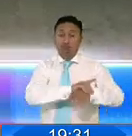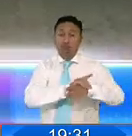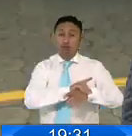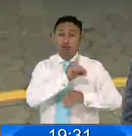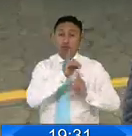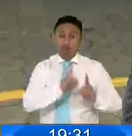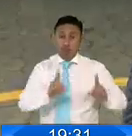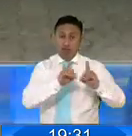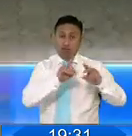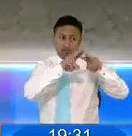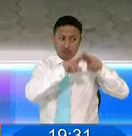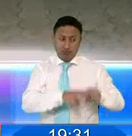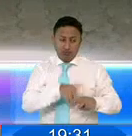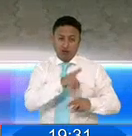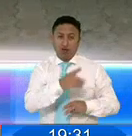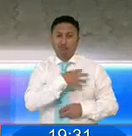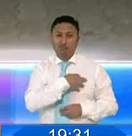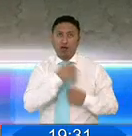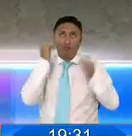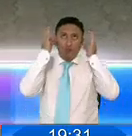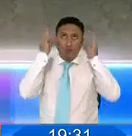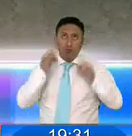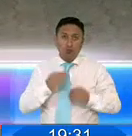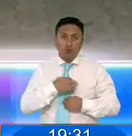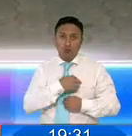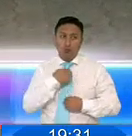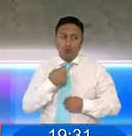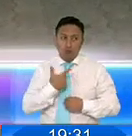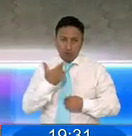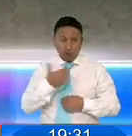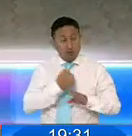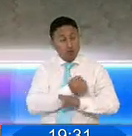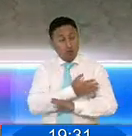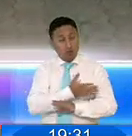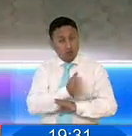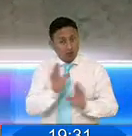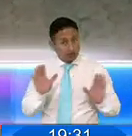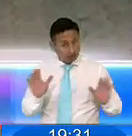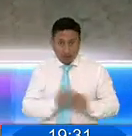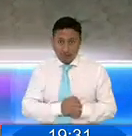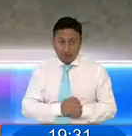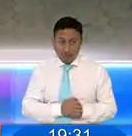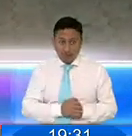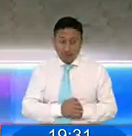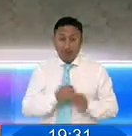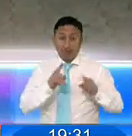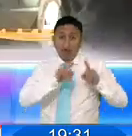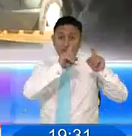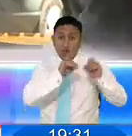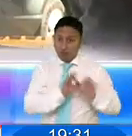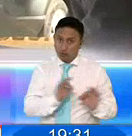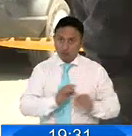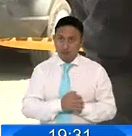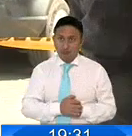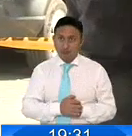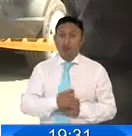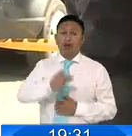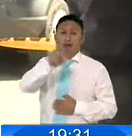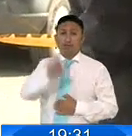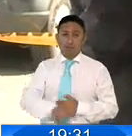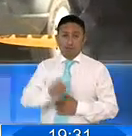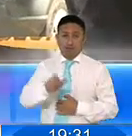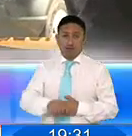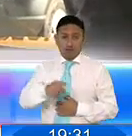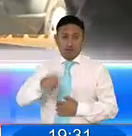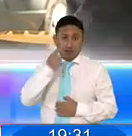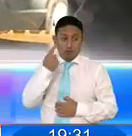los datos, va a ver sus signos vitales y va a dar cualquier recomendación general, no es una consulta en sí, ¿no? Aquellas personas que se